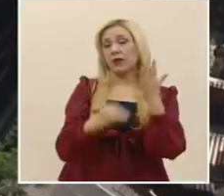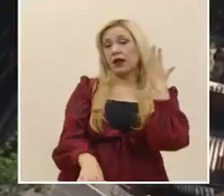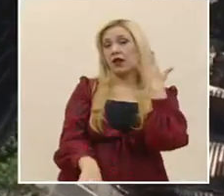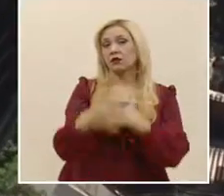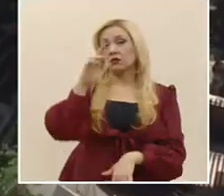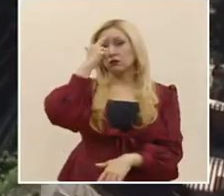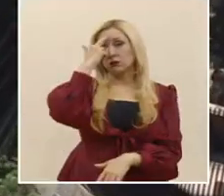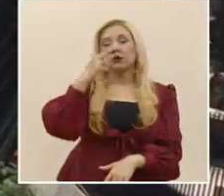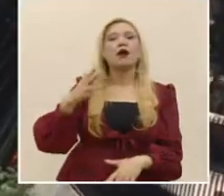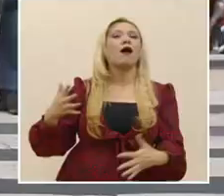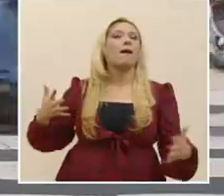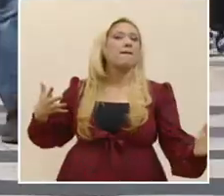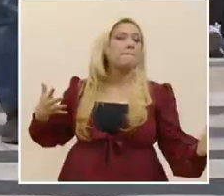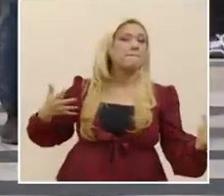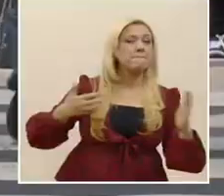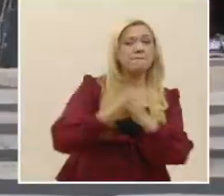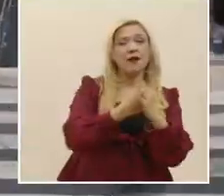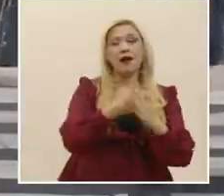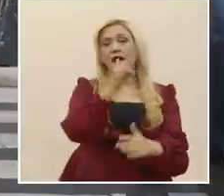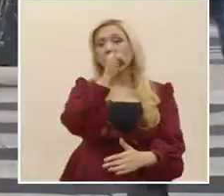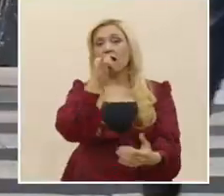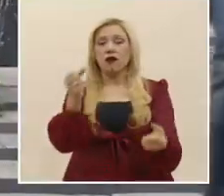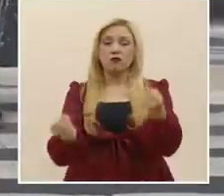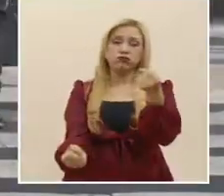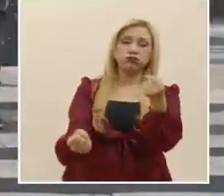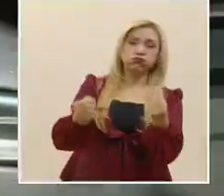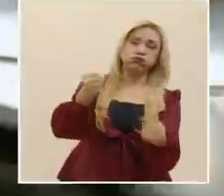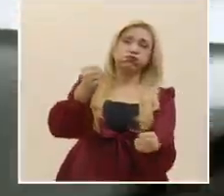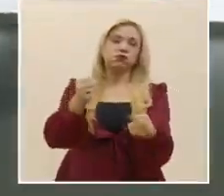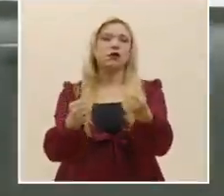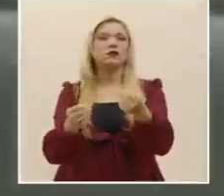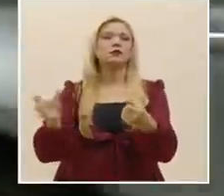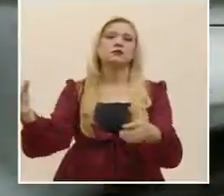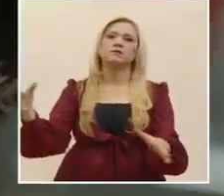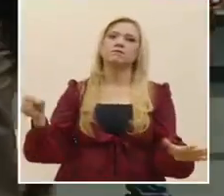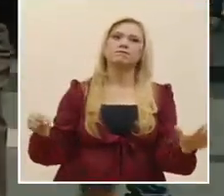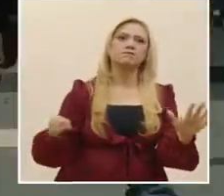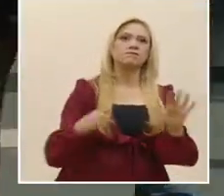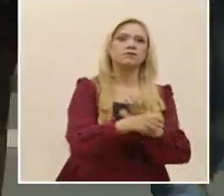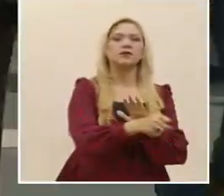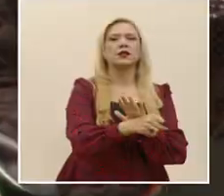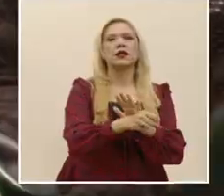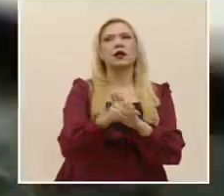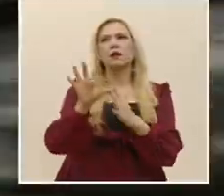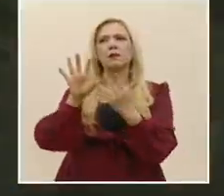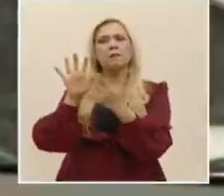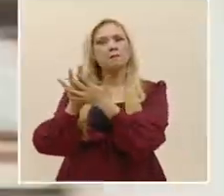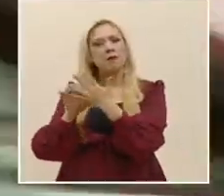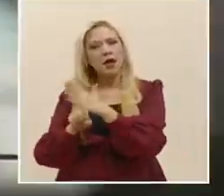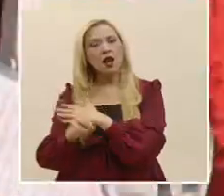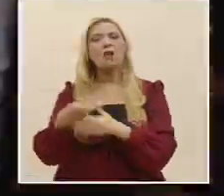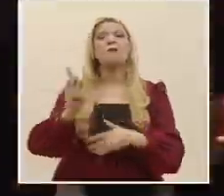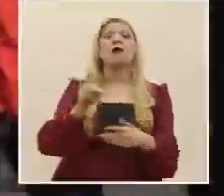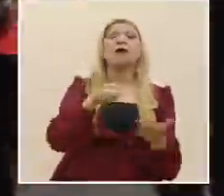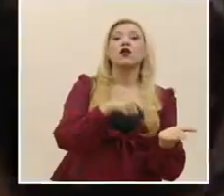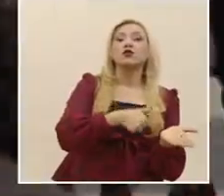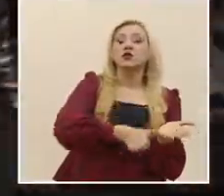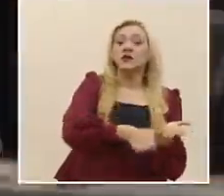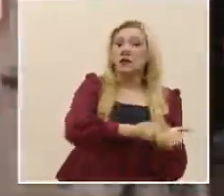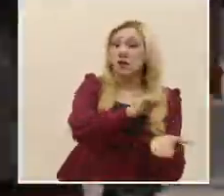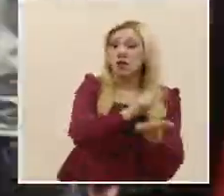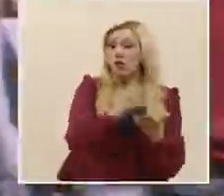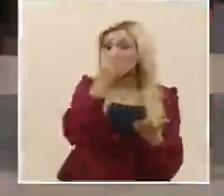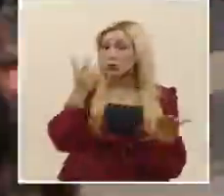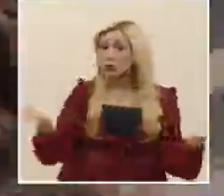de un accidente de tránsito puedan sentenciarlo por la vía penal y condenar por la vía civil al fundamentarlo en la protección